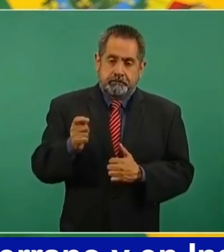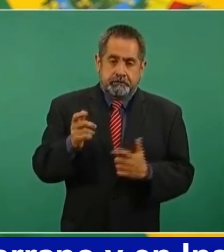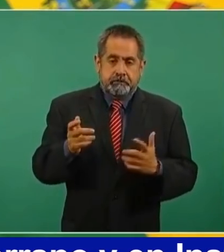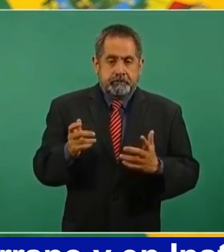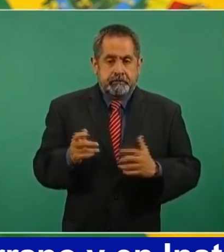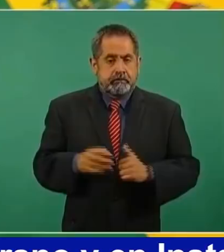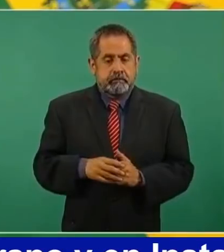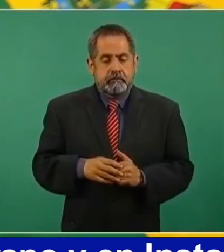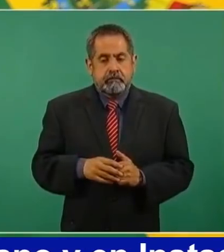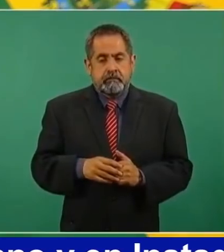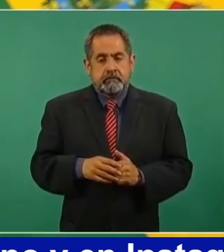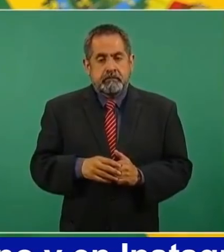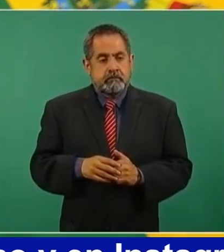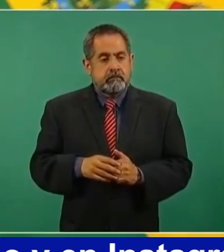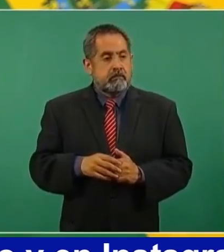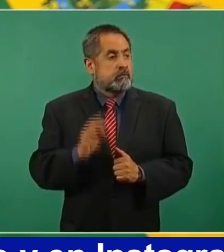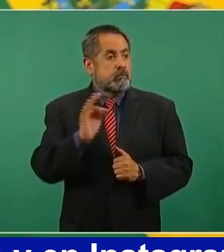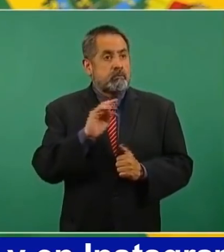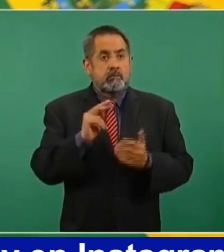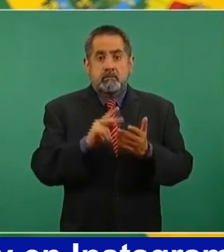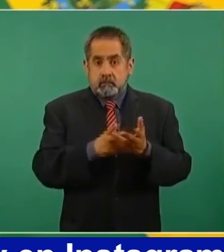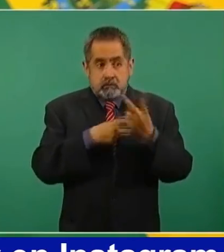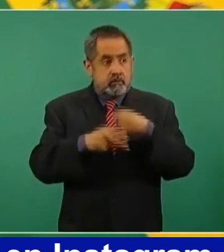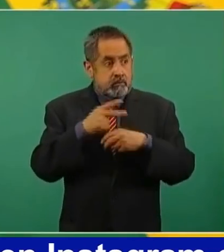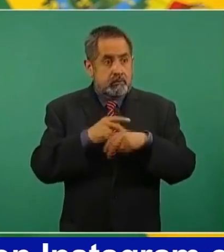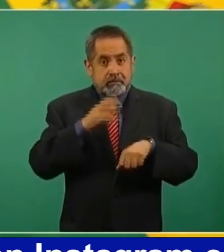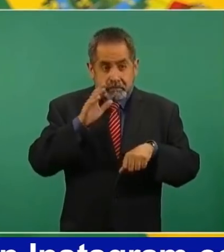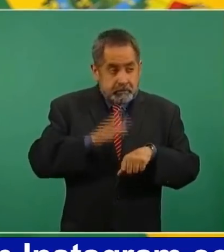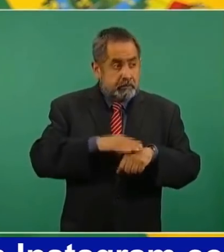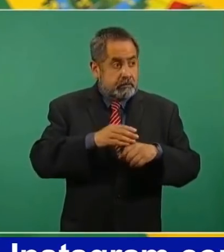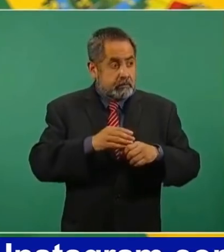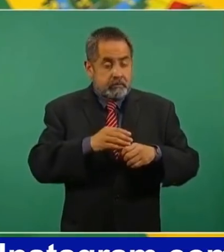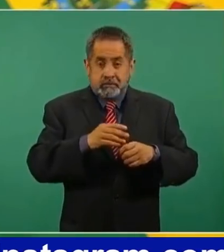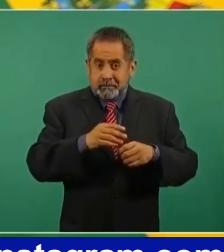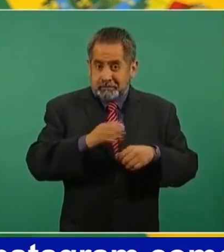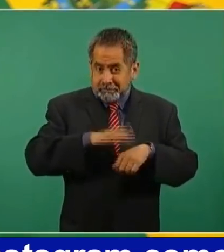si hay un rebrote